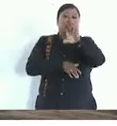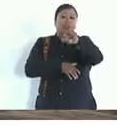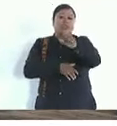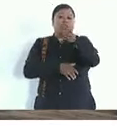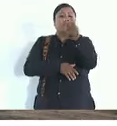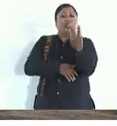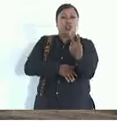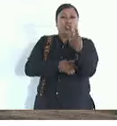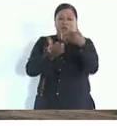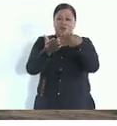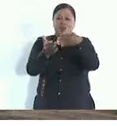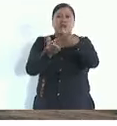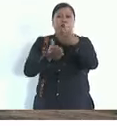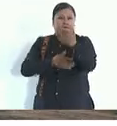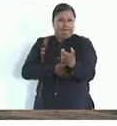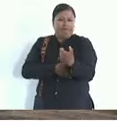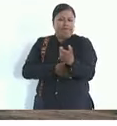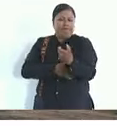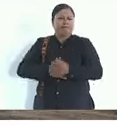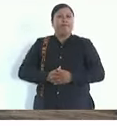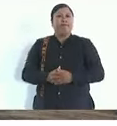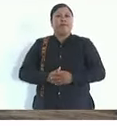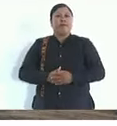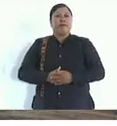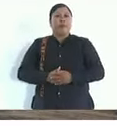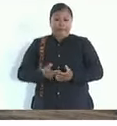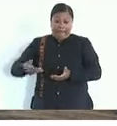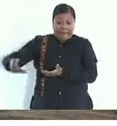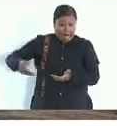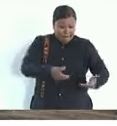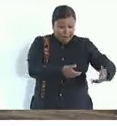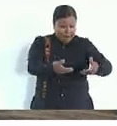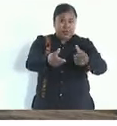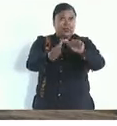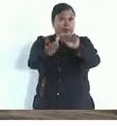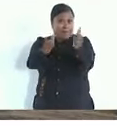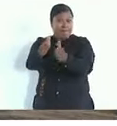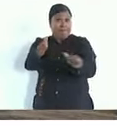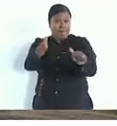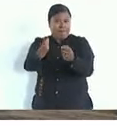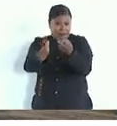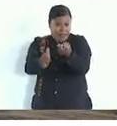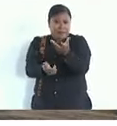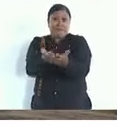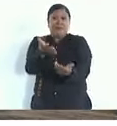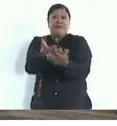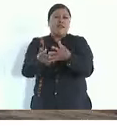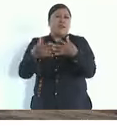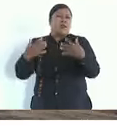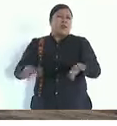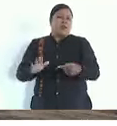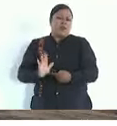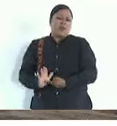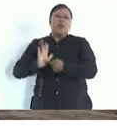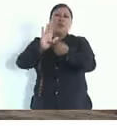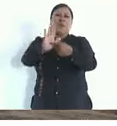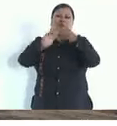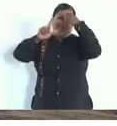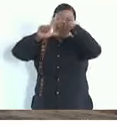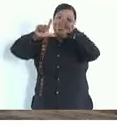12.762 millones de pesos. Los caminos artesanales son un ejemplo nacional y